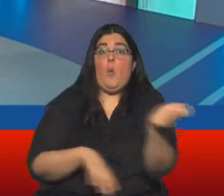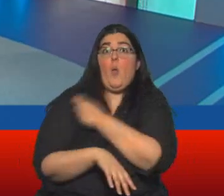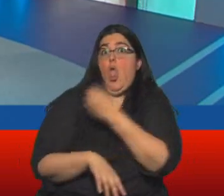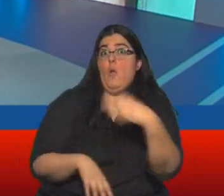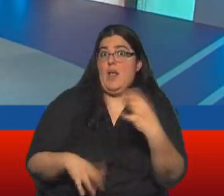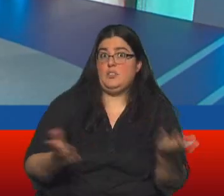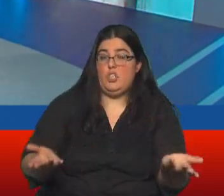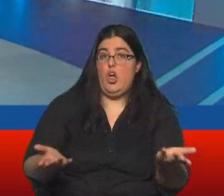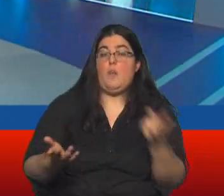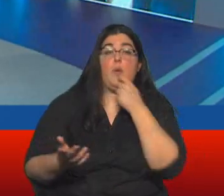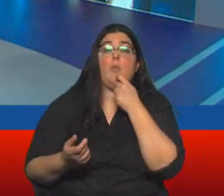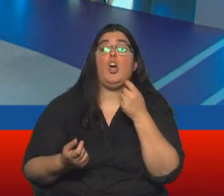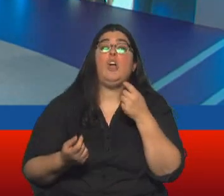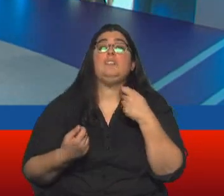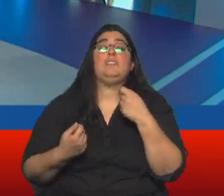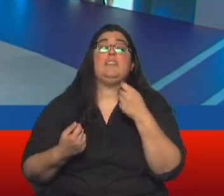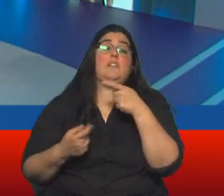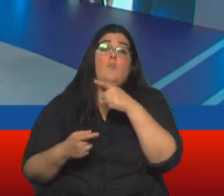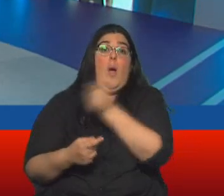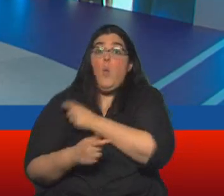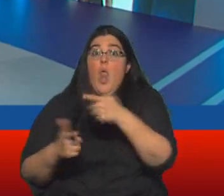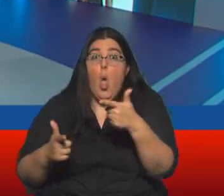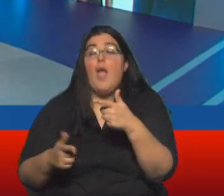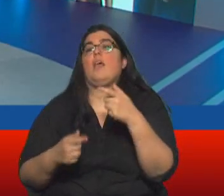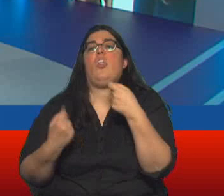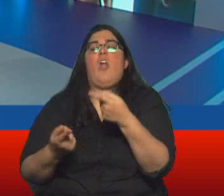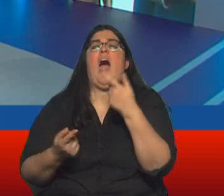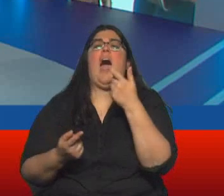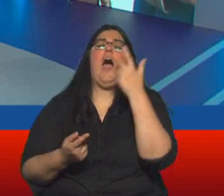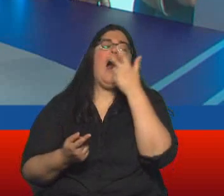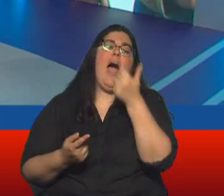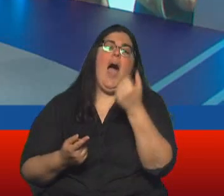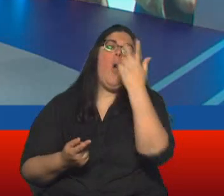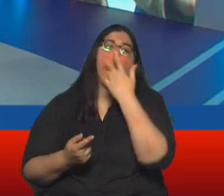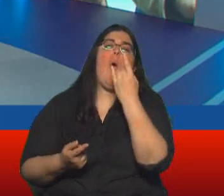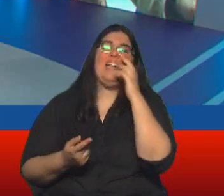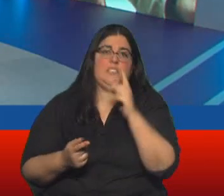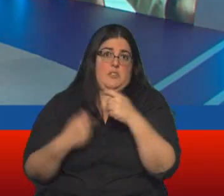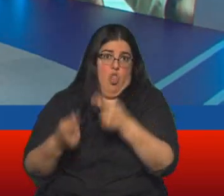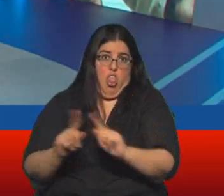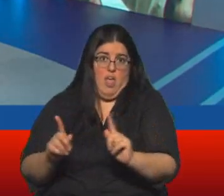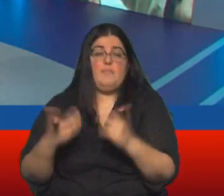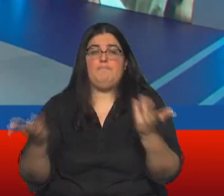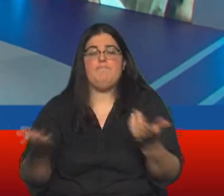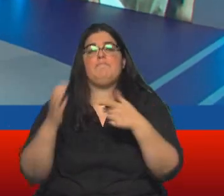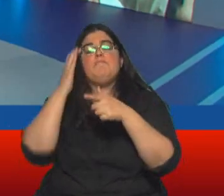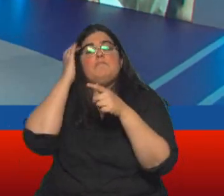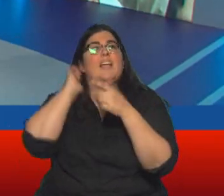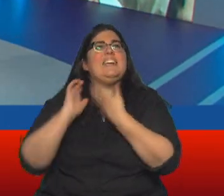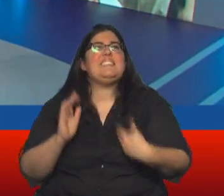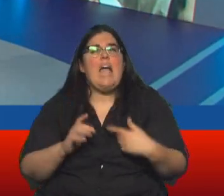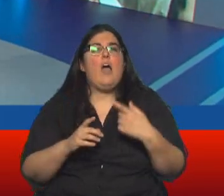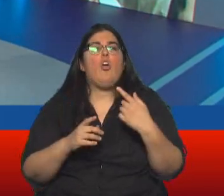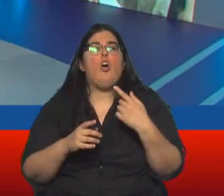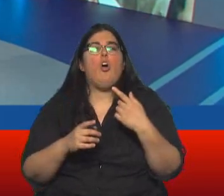dan la UH, por ejemplo, si no están vacunados, ¿no? Entonces, digo, hay incentivos y desincentivos que el Estado puede